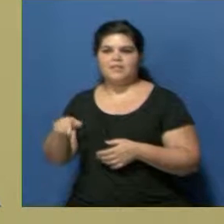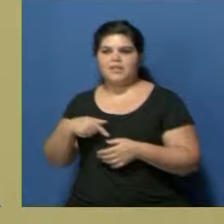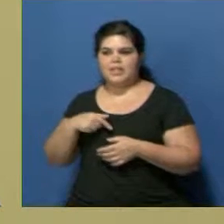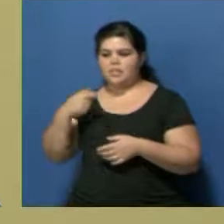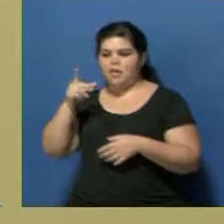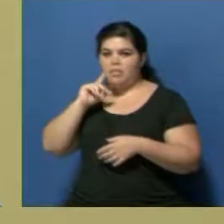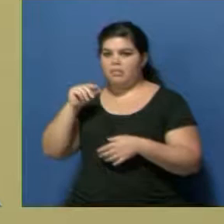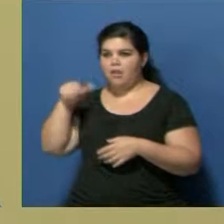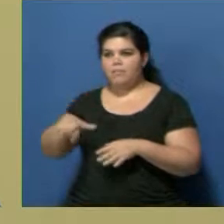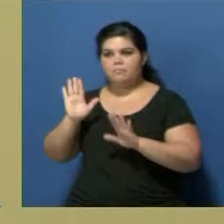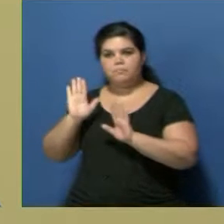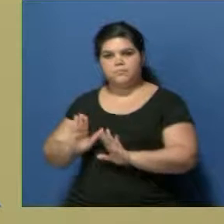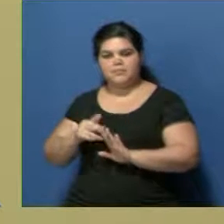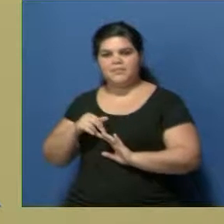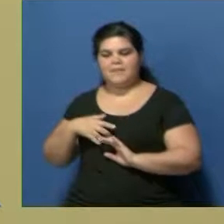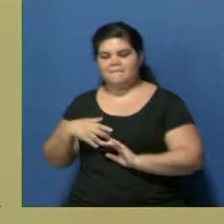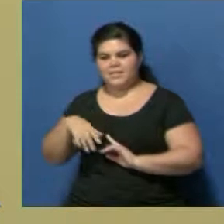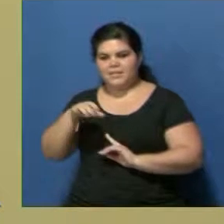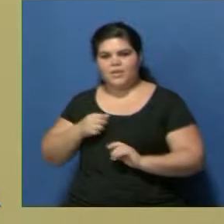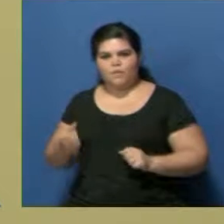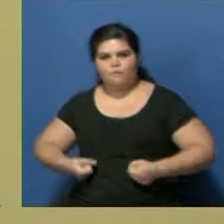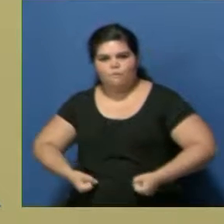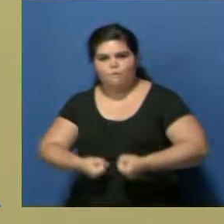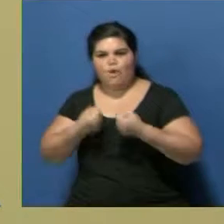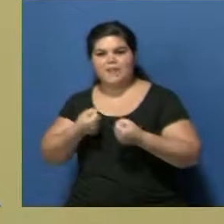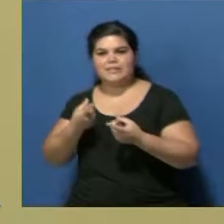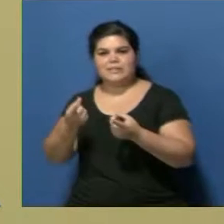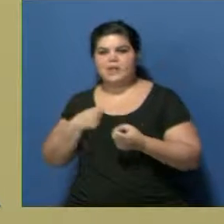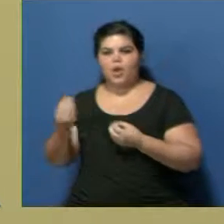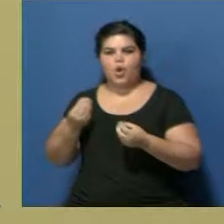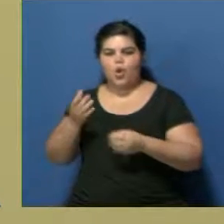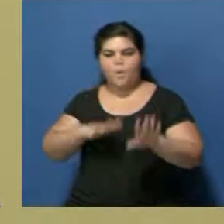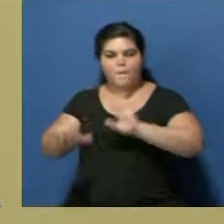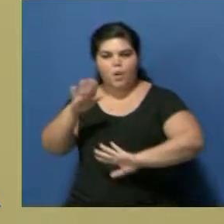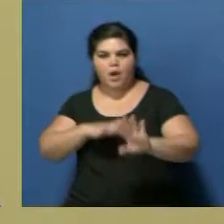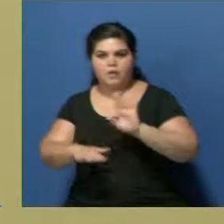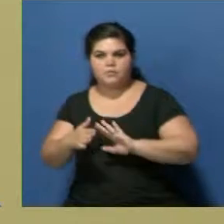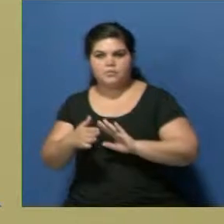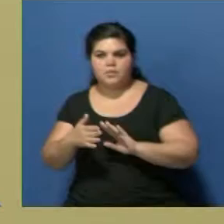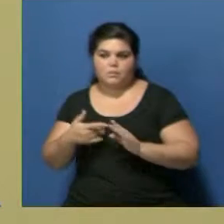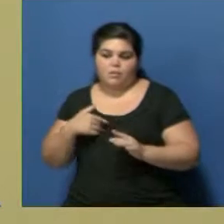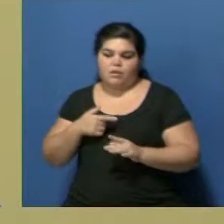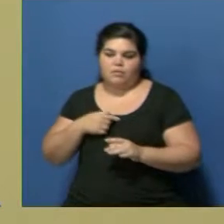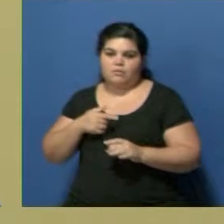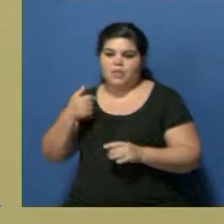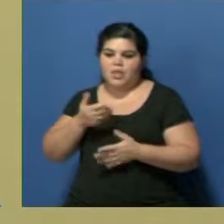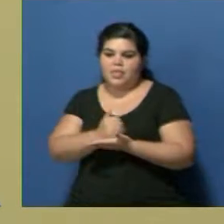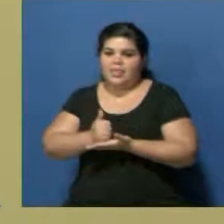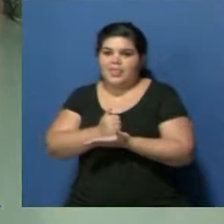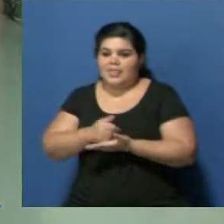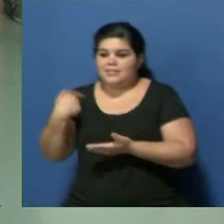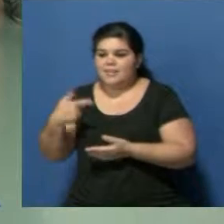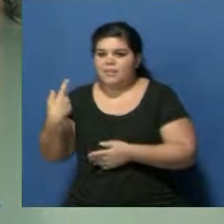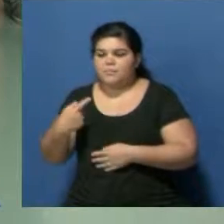días, tuve que tomar coraje para saber cómo hacerlo, y bueno, lo hice. Uh-huh. Sí, lo venía esperando.